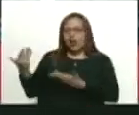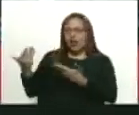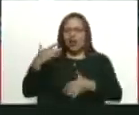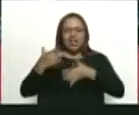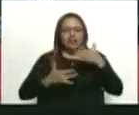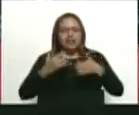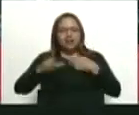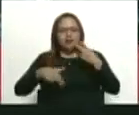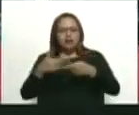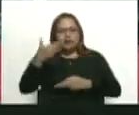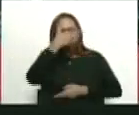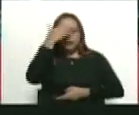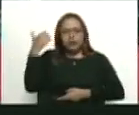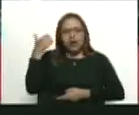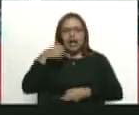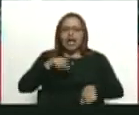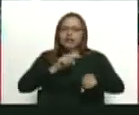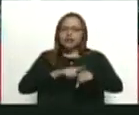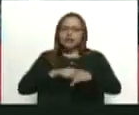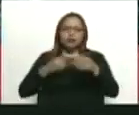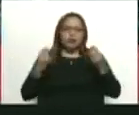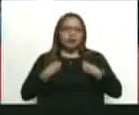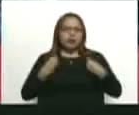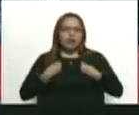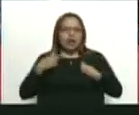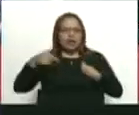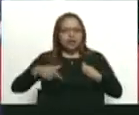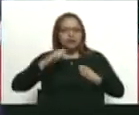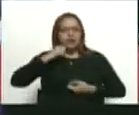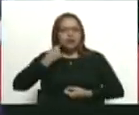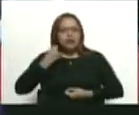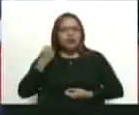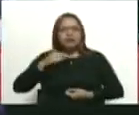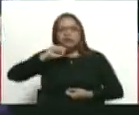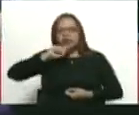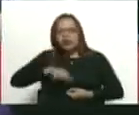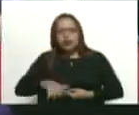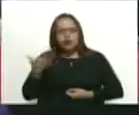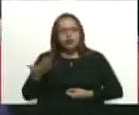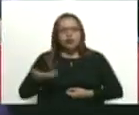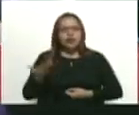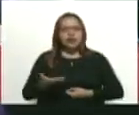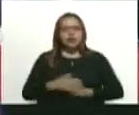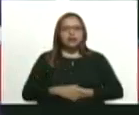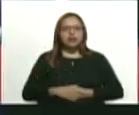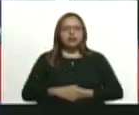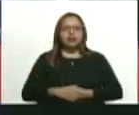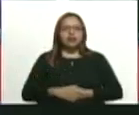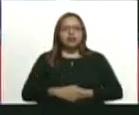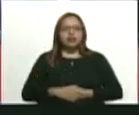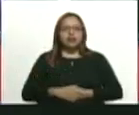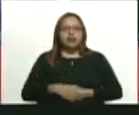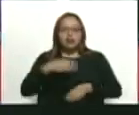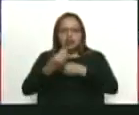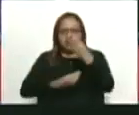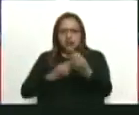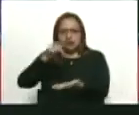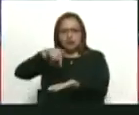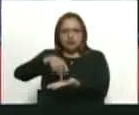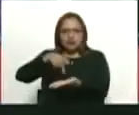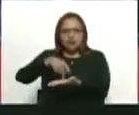inolvidable, un momento que hemos vivido aquí en Moscú, histórico, donde hicimos